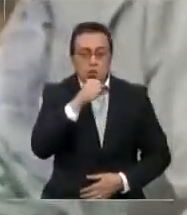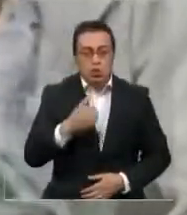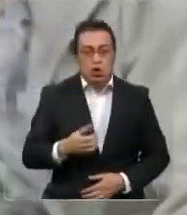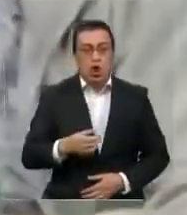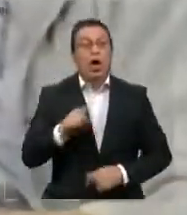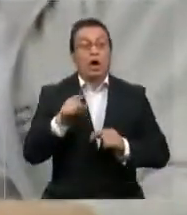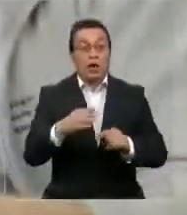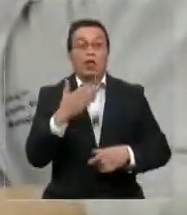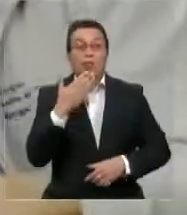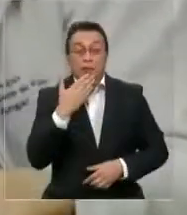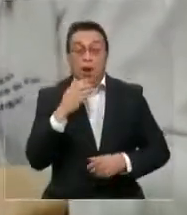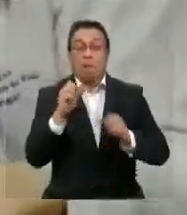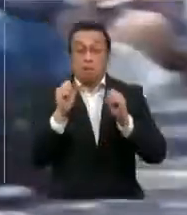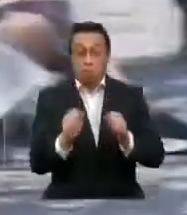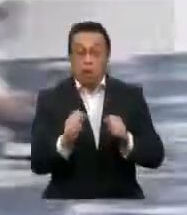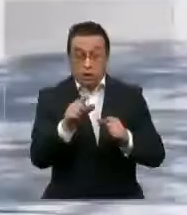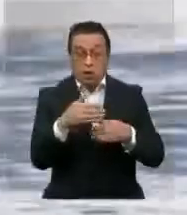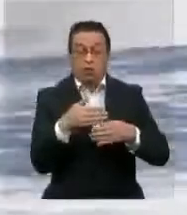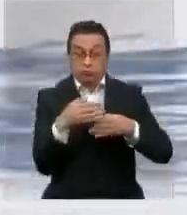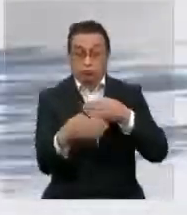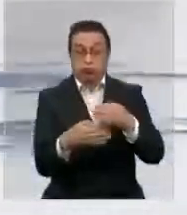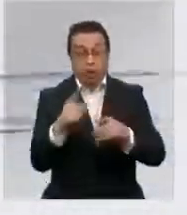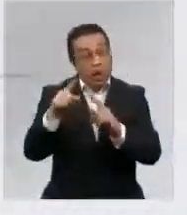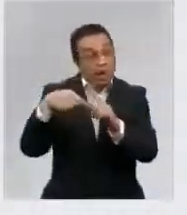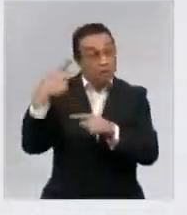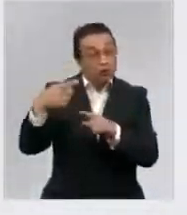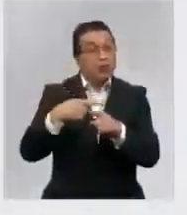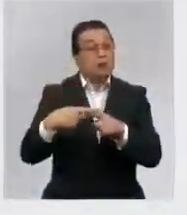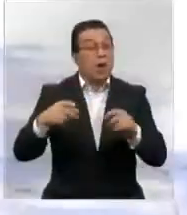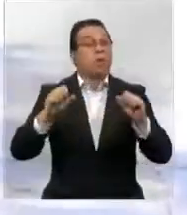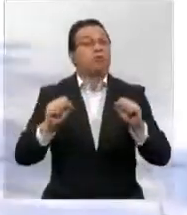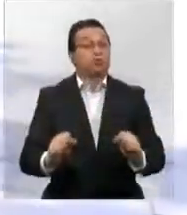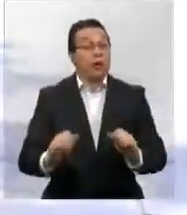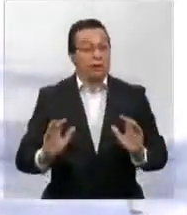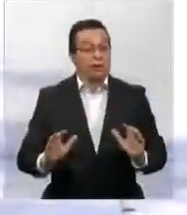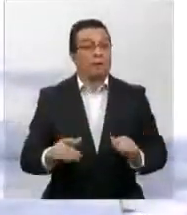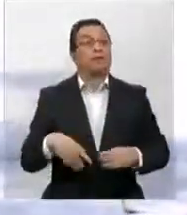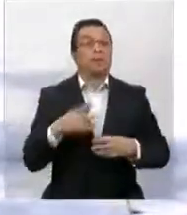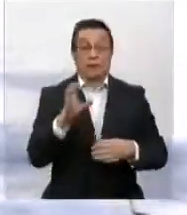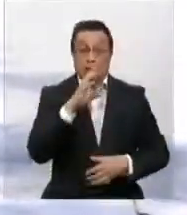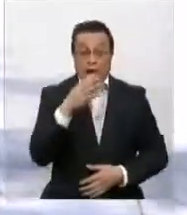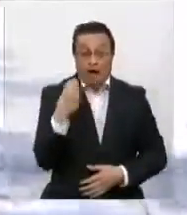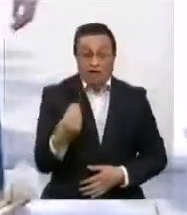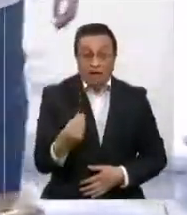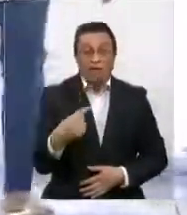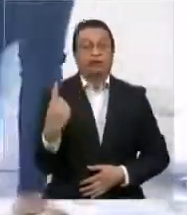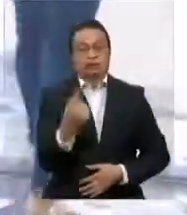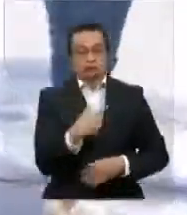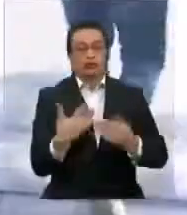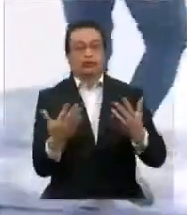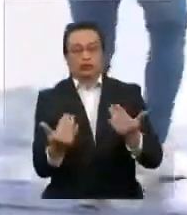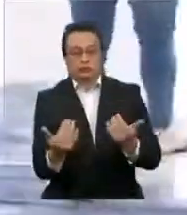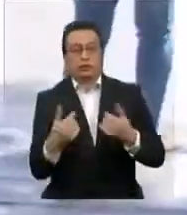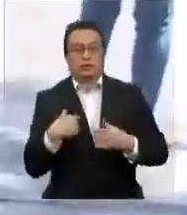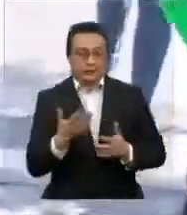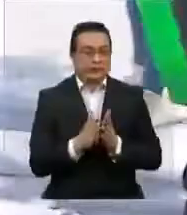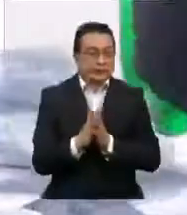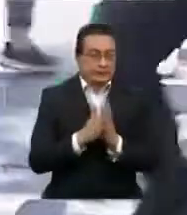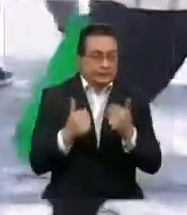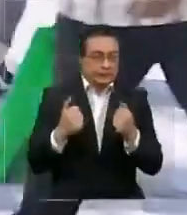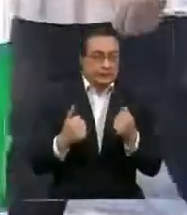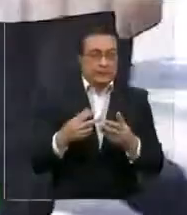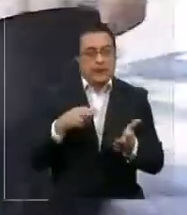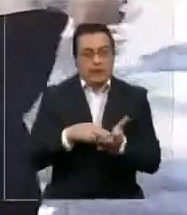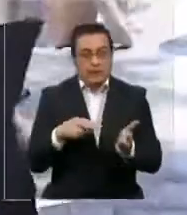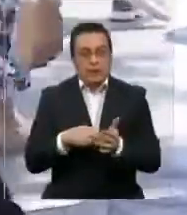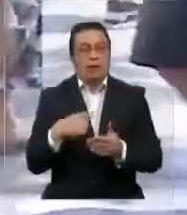no se descarta que esto suceda la próxima semana. ¿Y le parece bien? Sí, la estoy esperando, sí, la deseo,